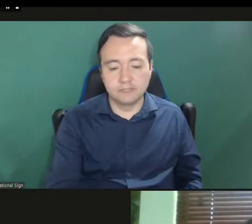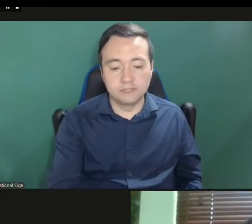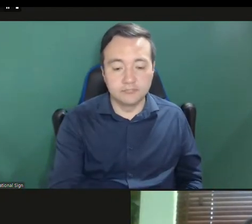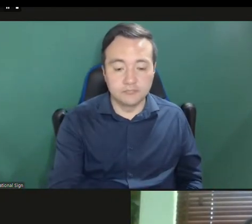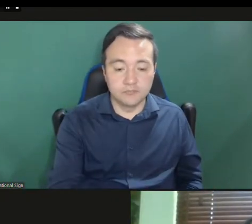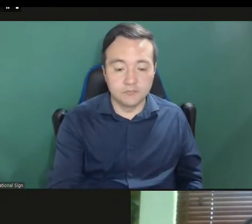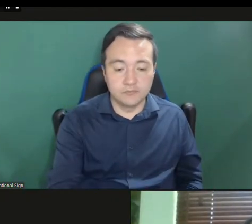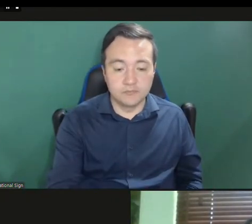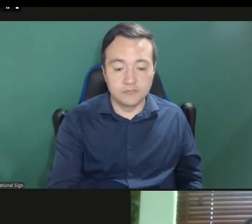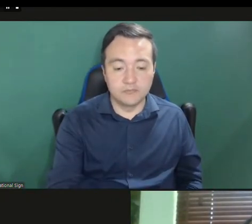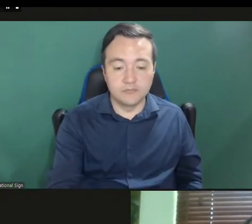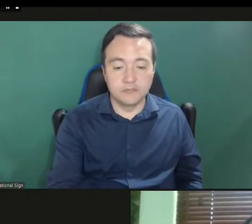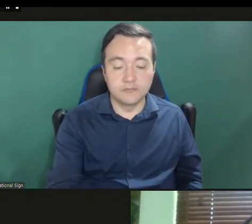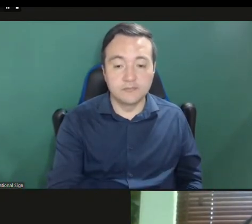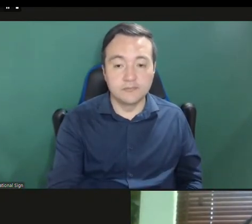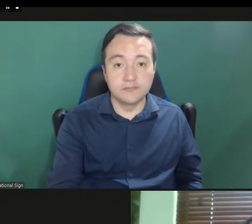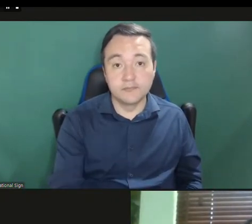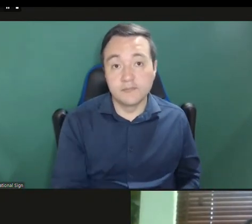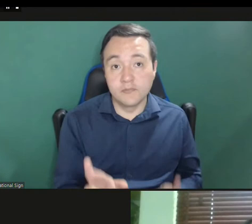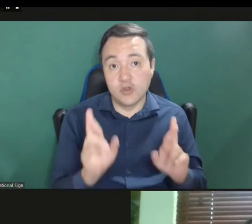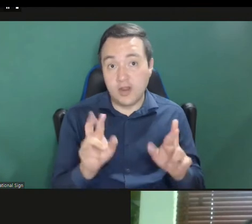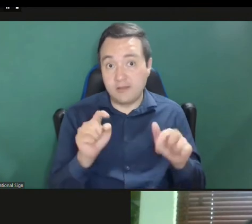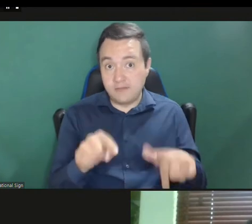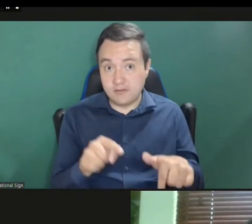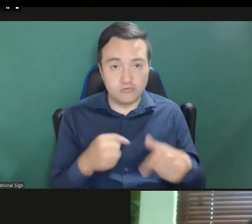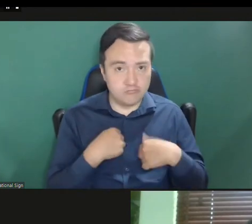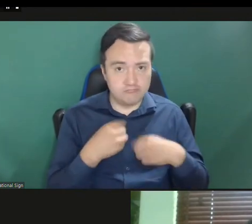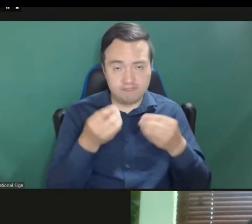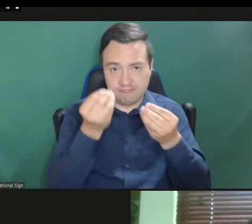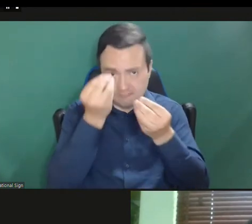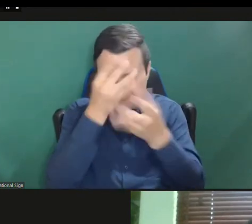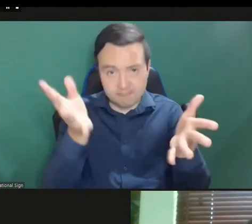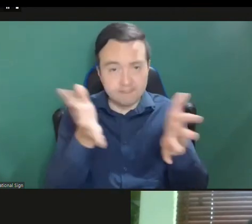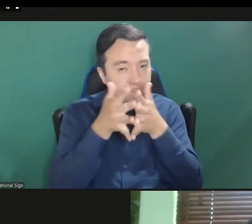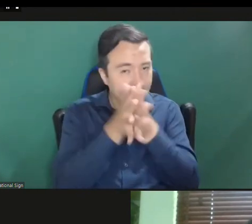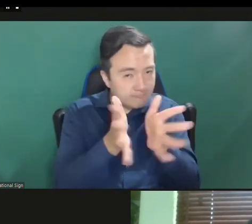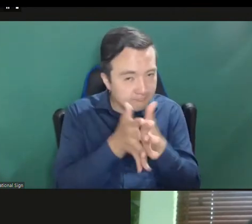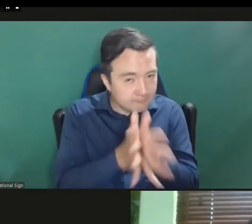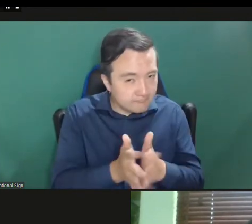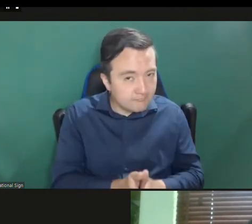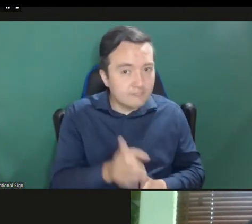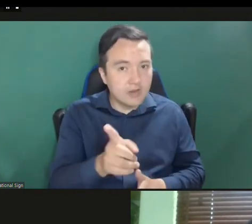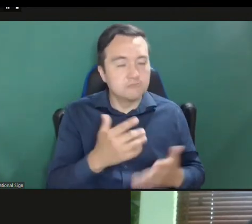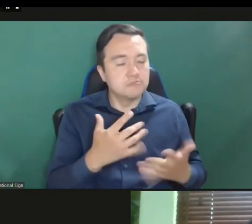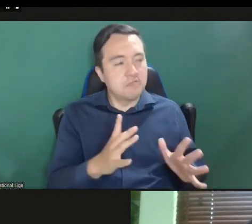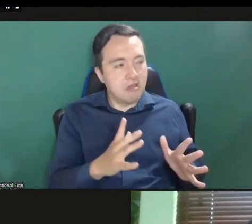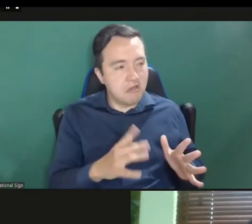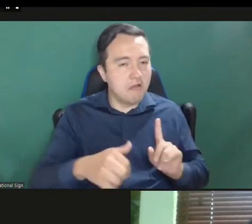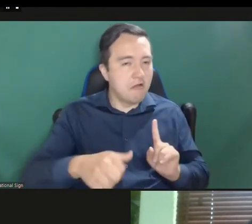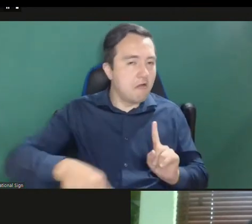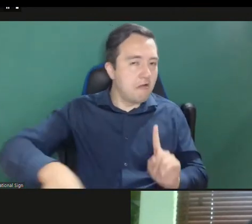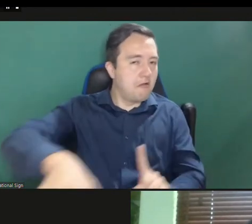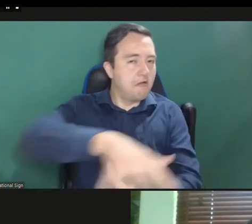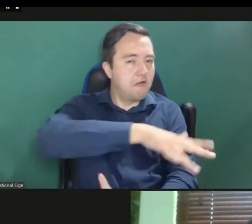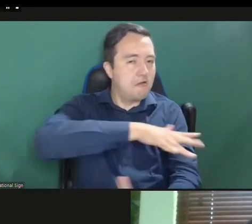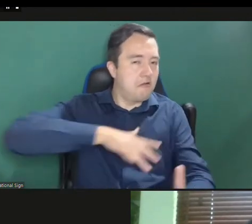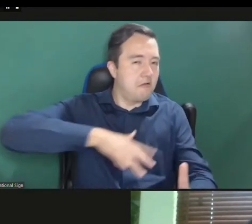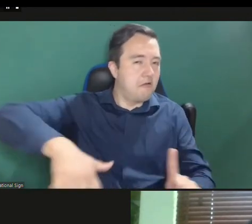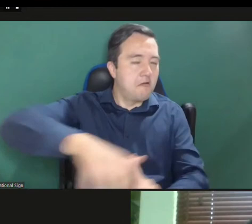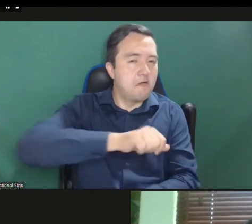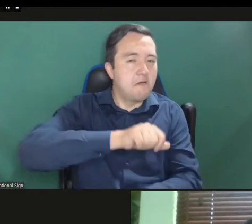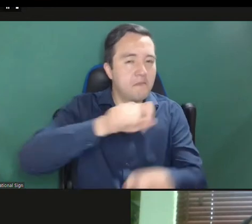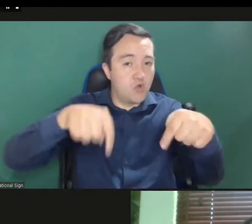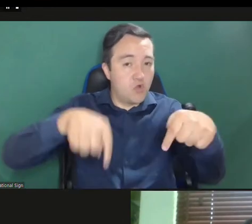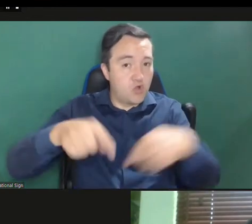bueno espero que esta explicación panorámica ya ha sentado la base para los oradores el día de hoy tenemos al doctor